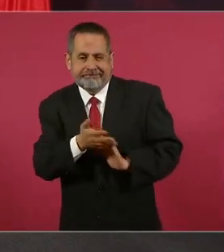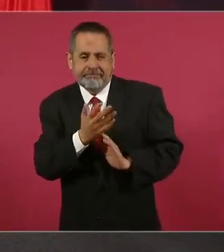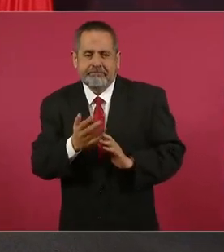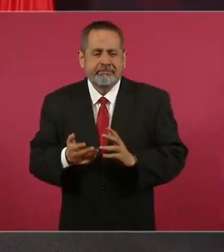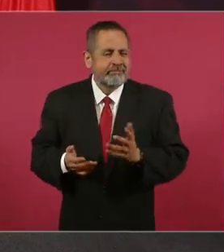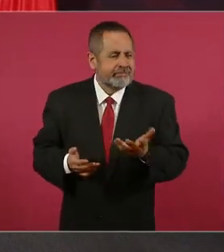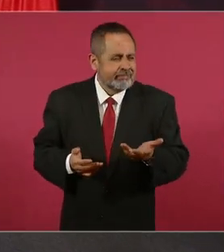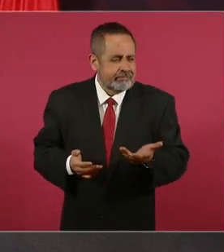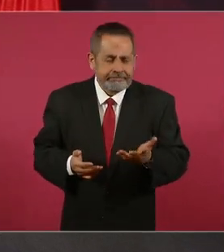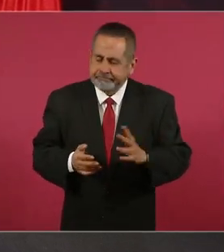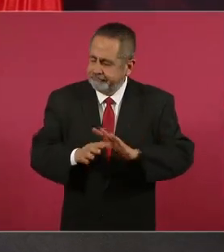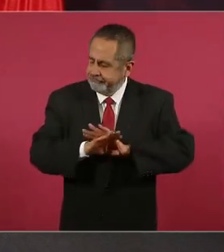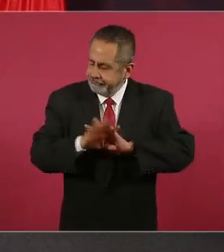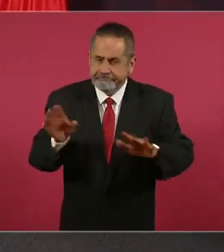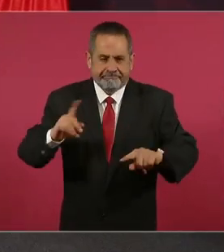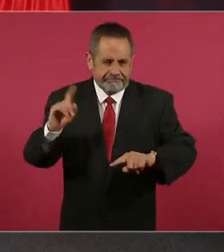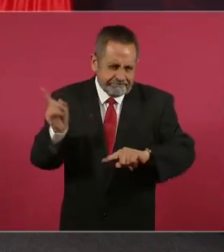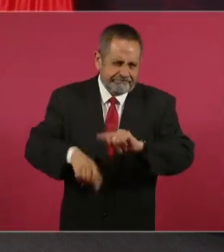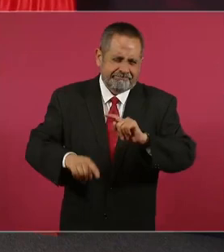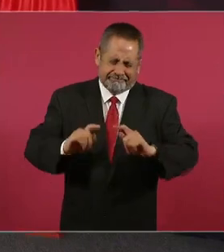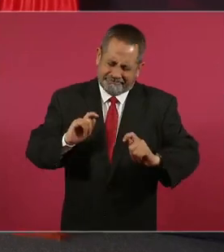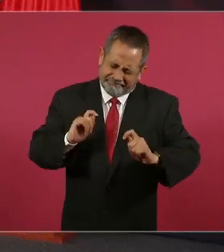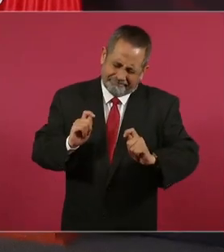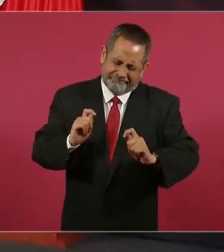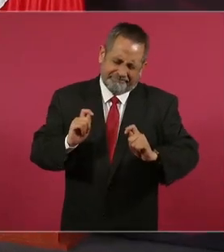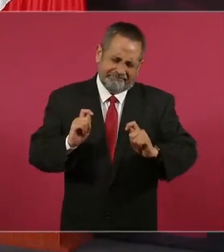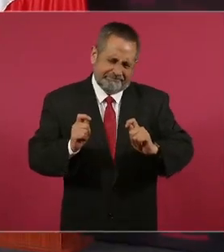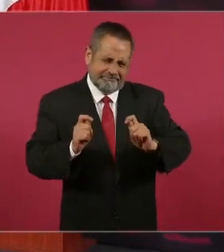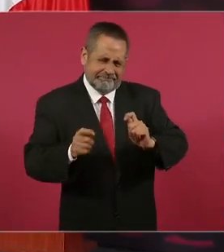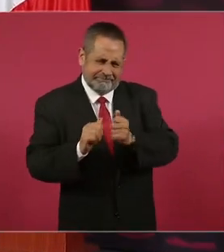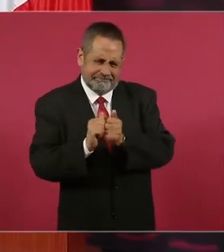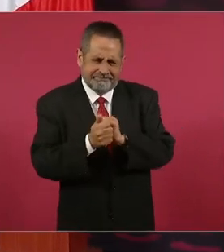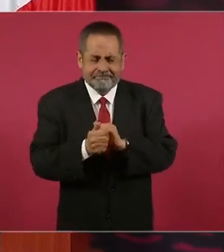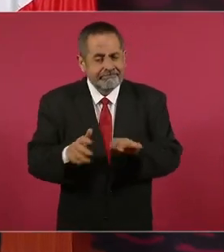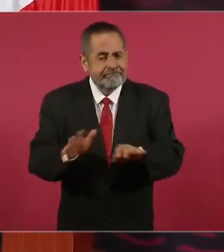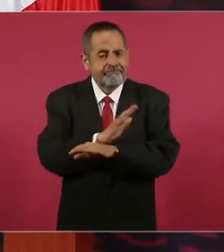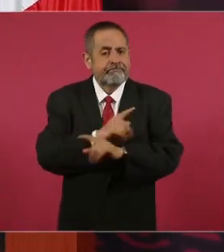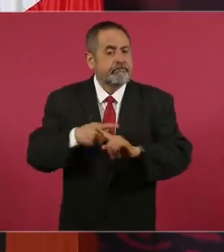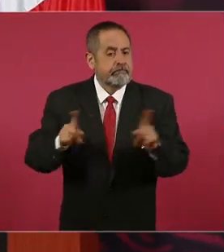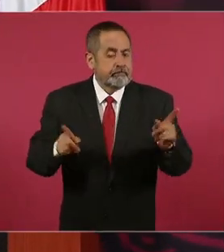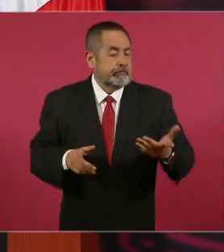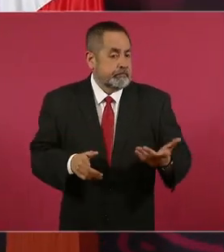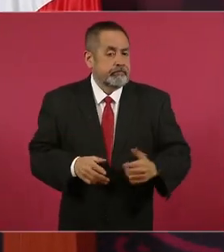cambiando, es un trabajo que estamos haciendo. Lo mismo